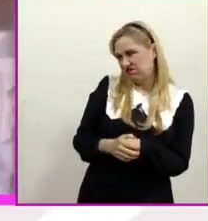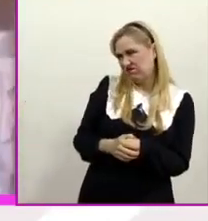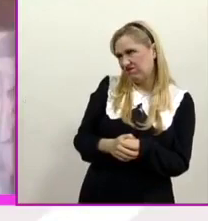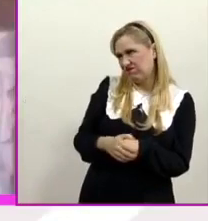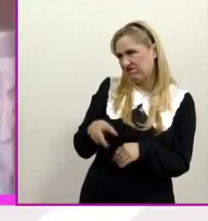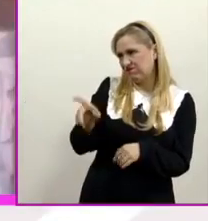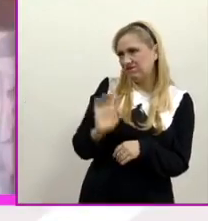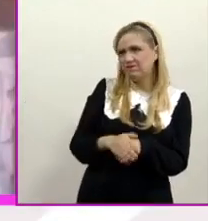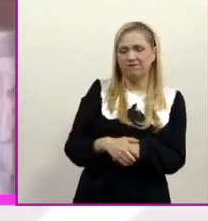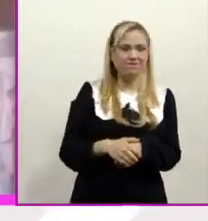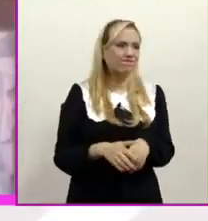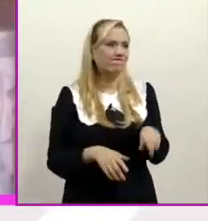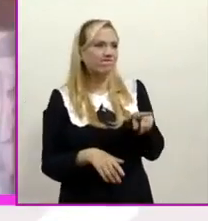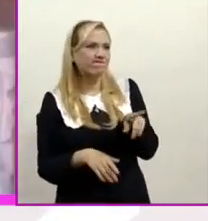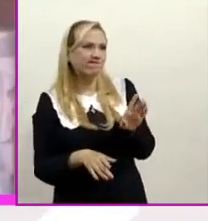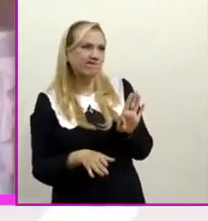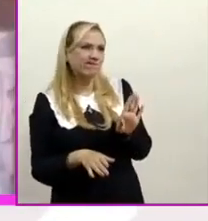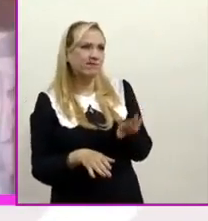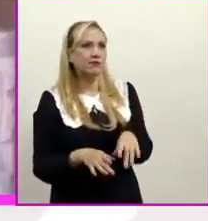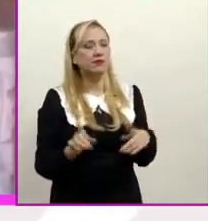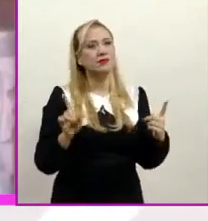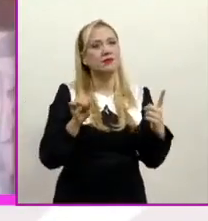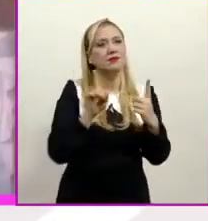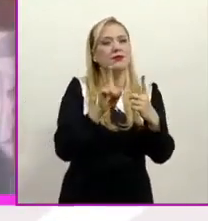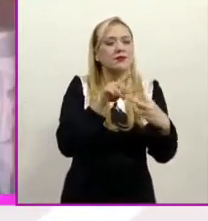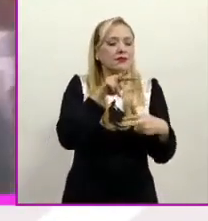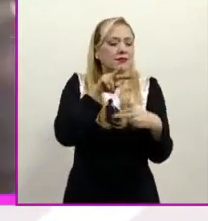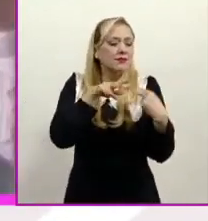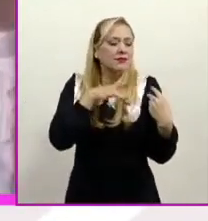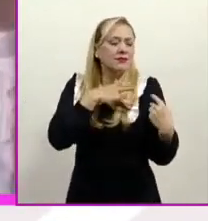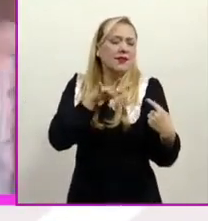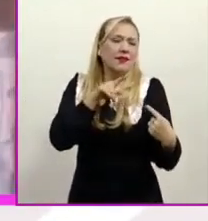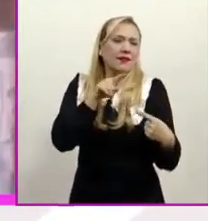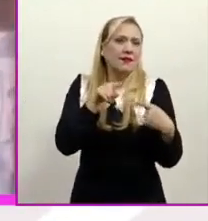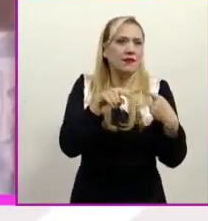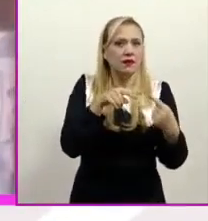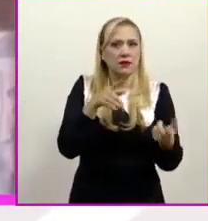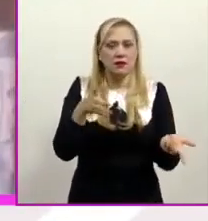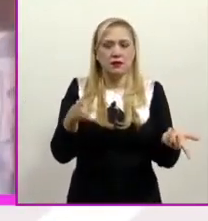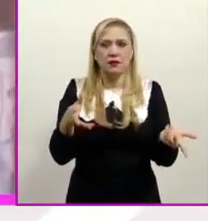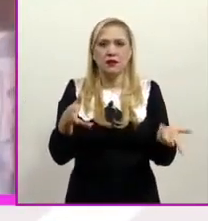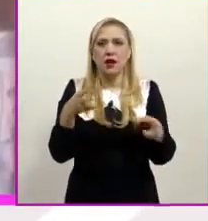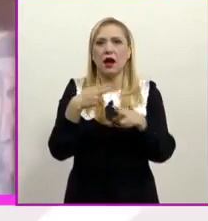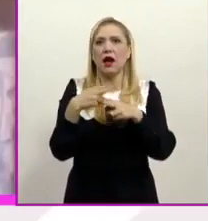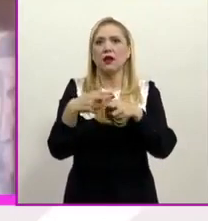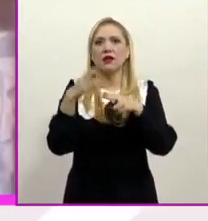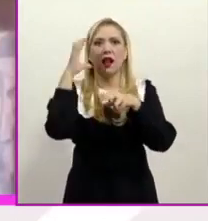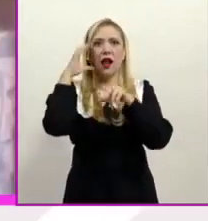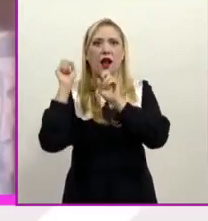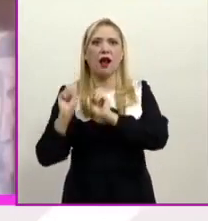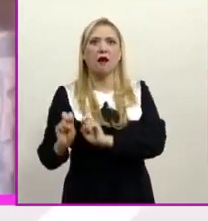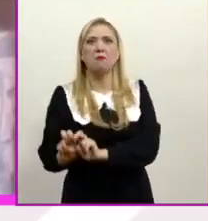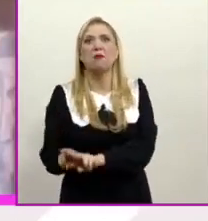un trabajo, con quién nos erotizamos. O sea, este monstruo maldito se nos metió hasta la cama. ¿Qué nos parece